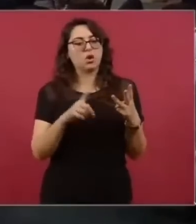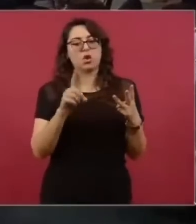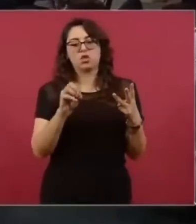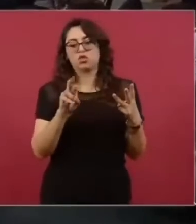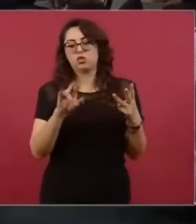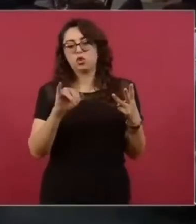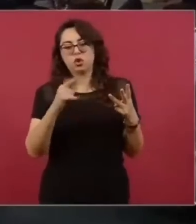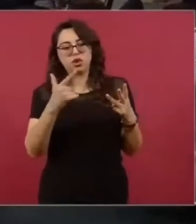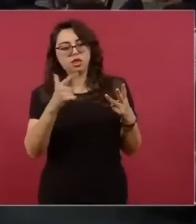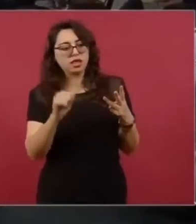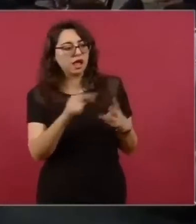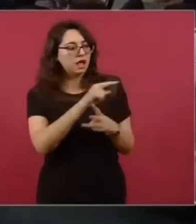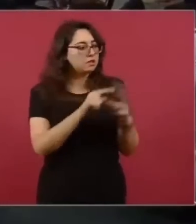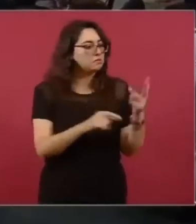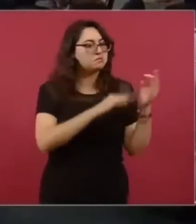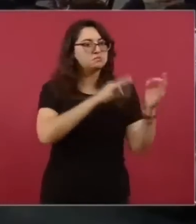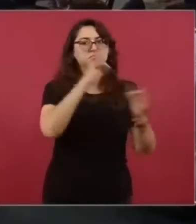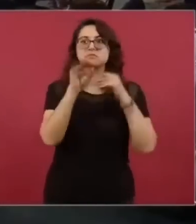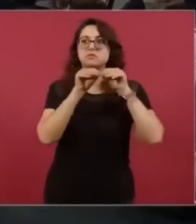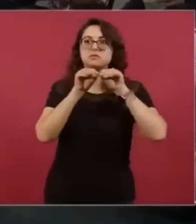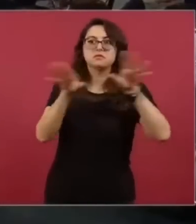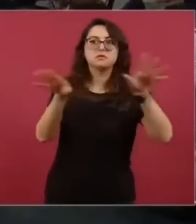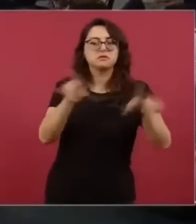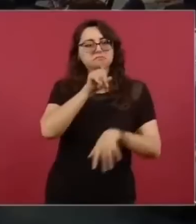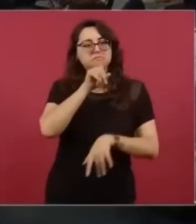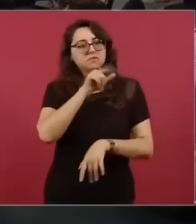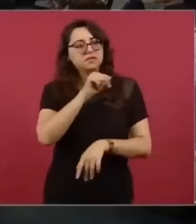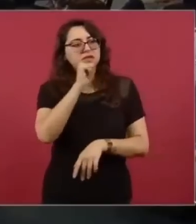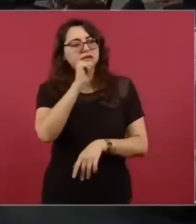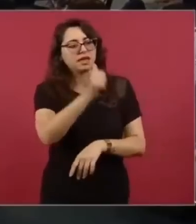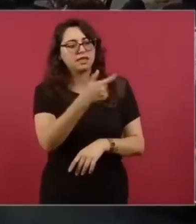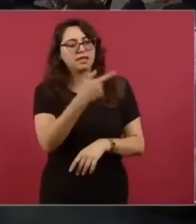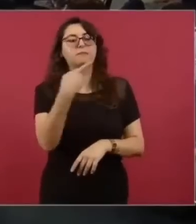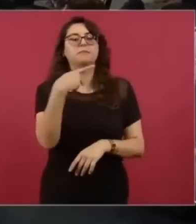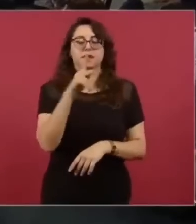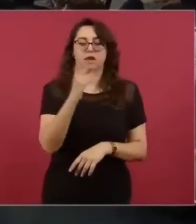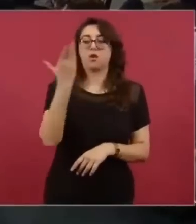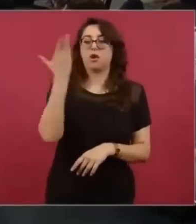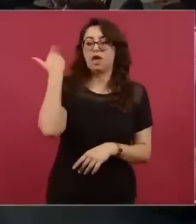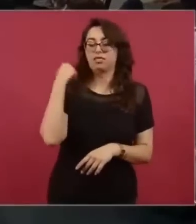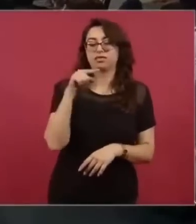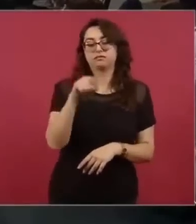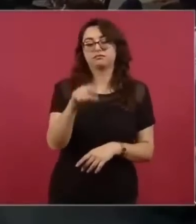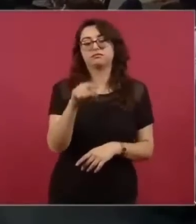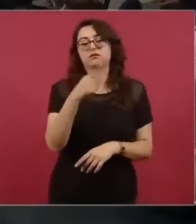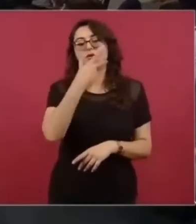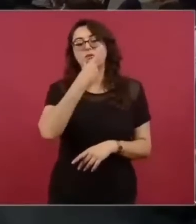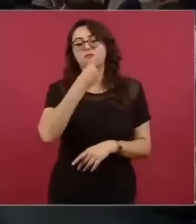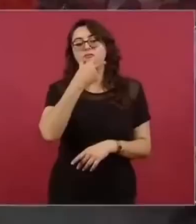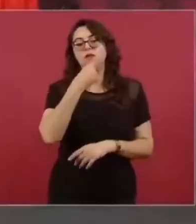Ese era el contratista preferido, predilecto de los panistas.